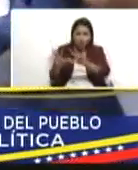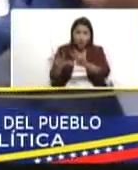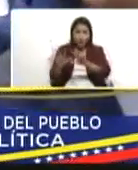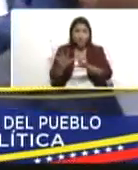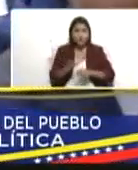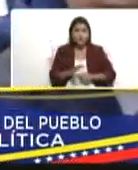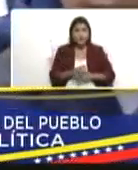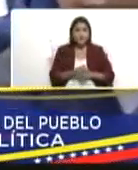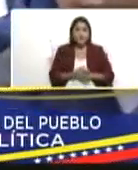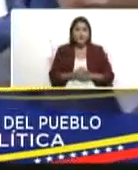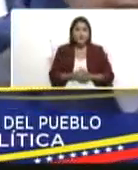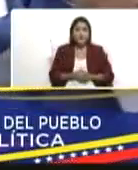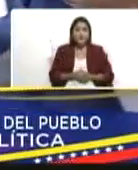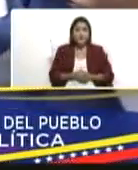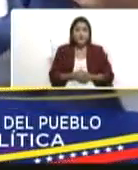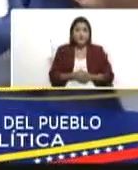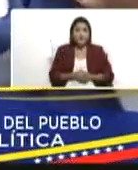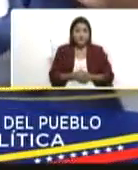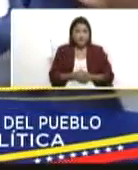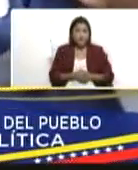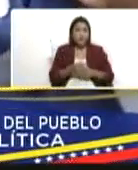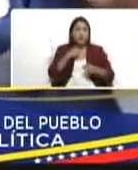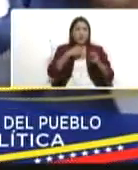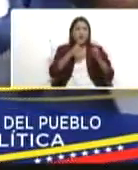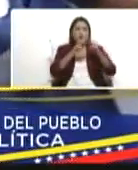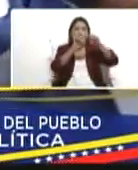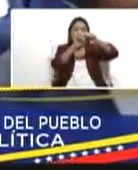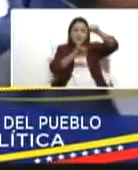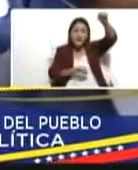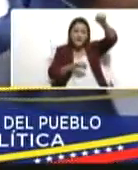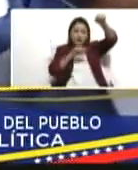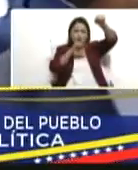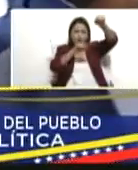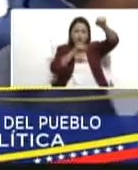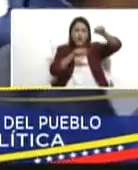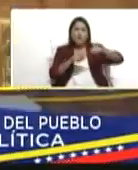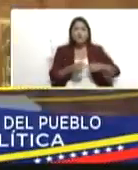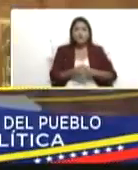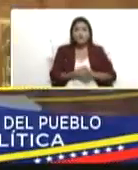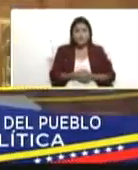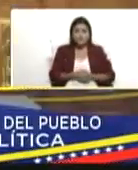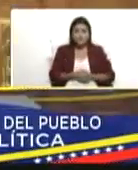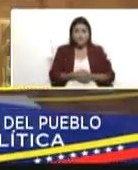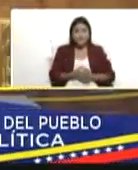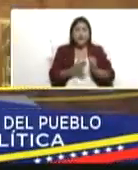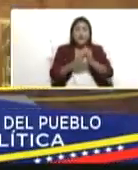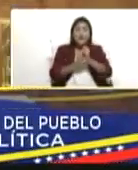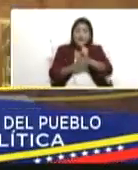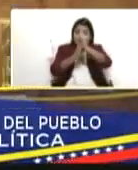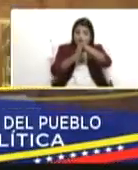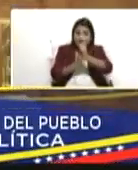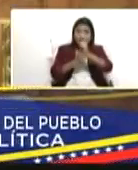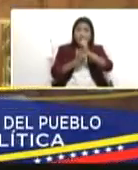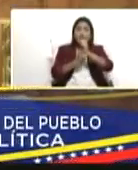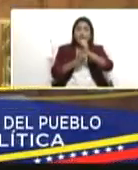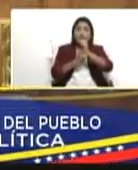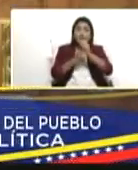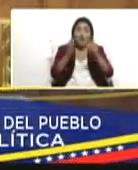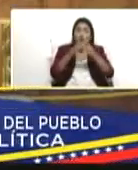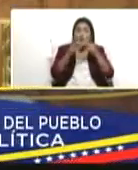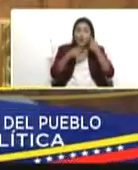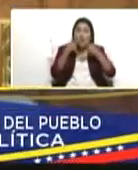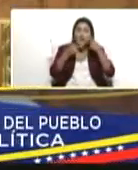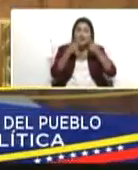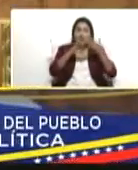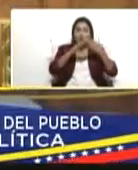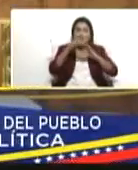98 ahí lo conocí en San Cristóbal a Henry Parra militante profundo del partido comunista